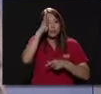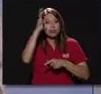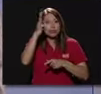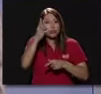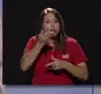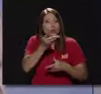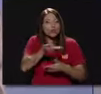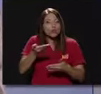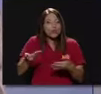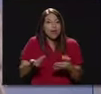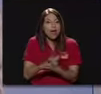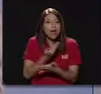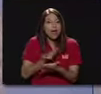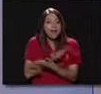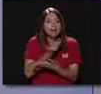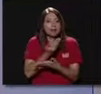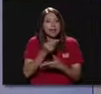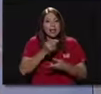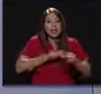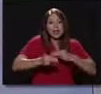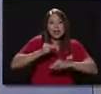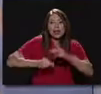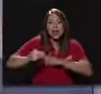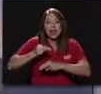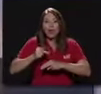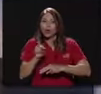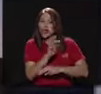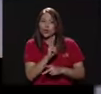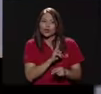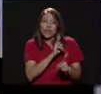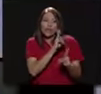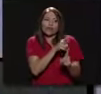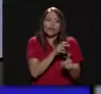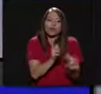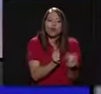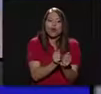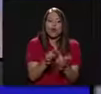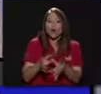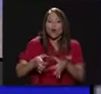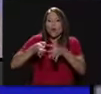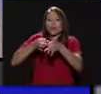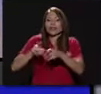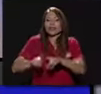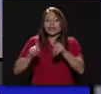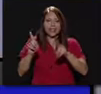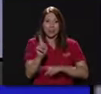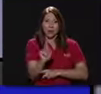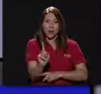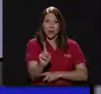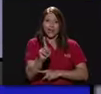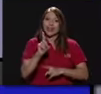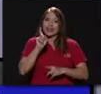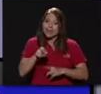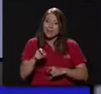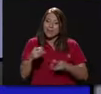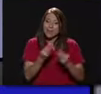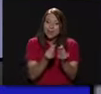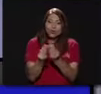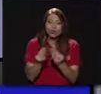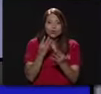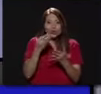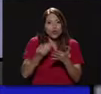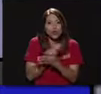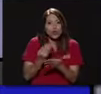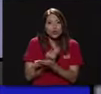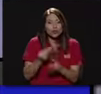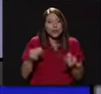novedosos en el mercado, que no sean los mismos, sino que con un empaque distinto, sino que sean productos novedosos que me generen un